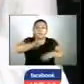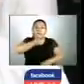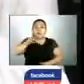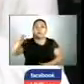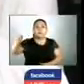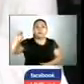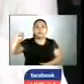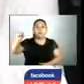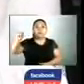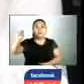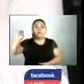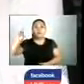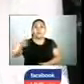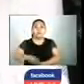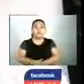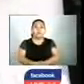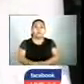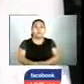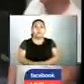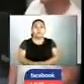Hernández, Noticiero Hechos.